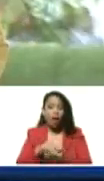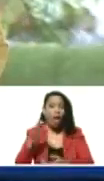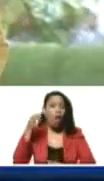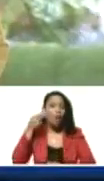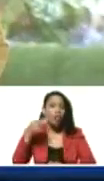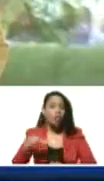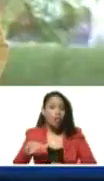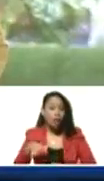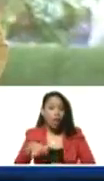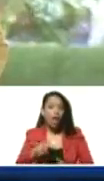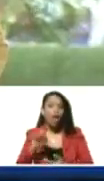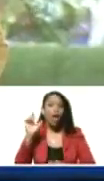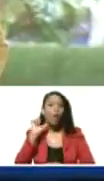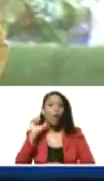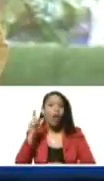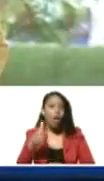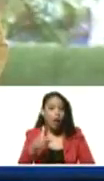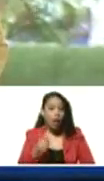Guatire, en Guarena,